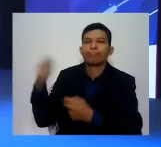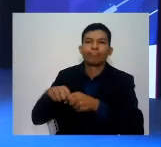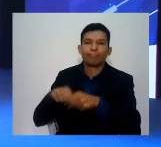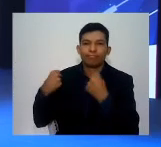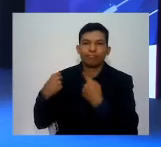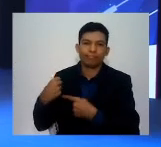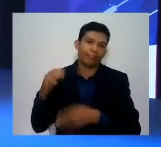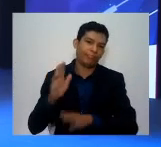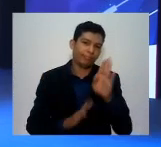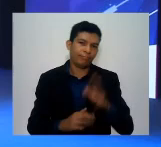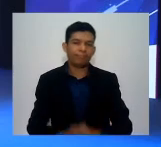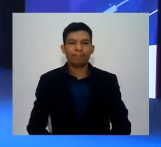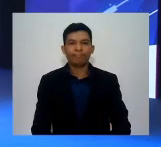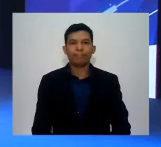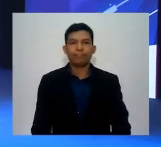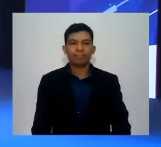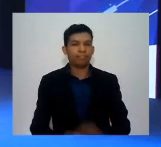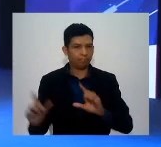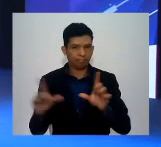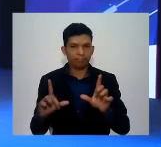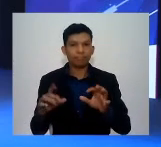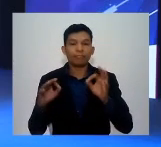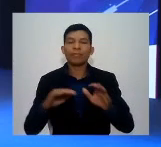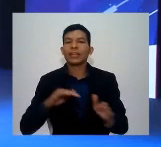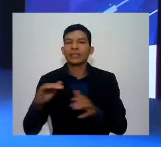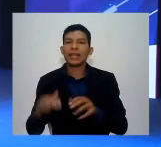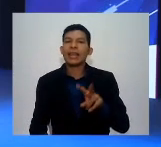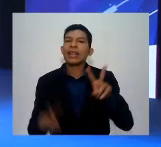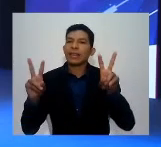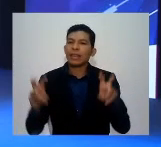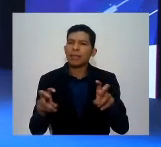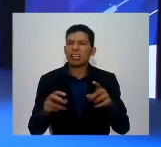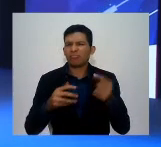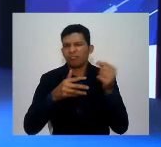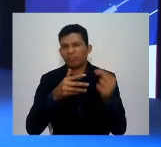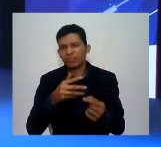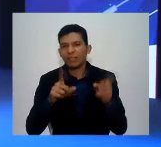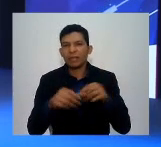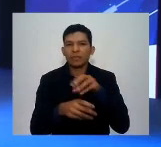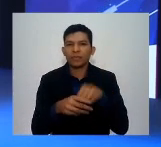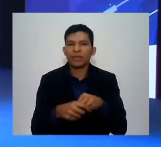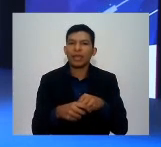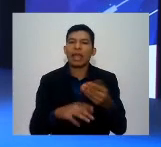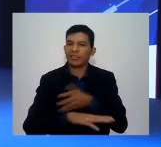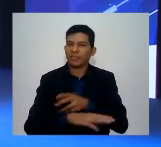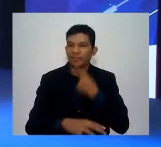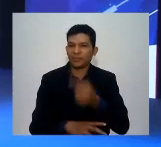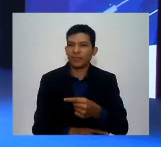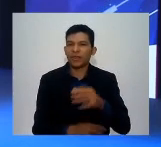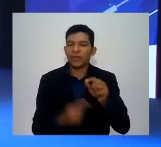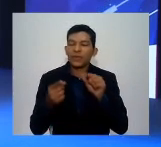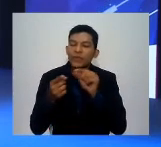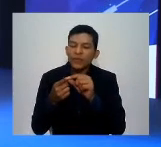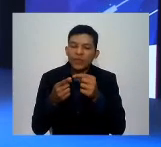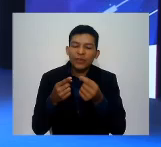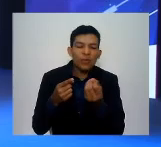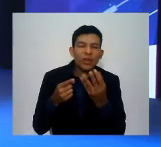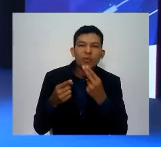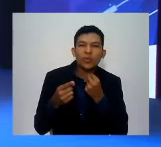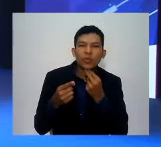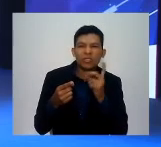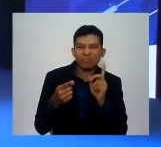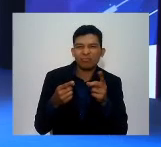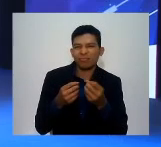medir la temperatura en la mano, en el antebrazo. Y es chistoso, porque es que si ustedes miran acá, en